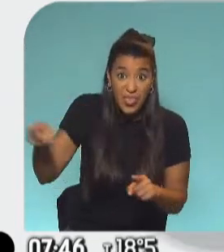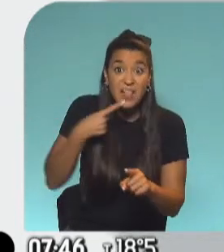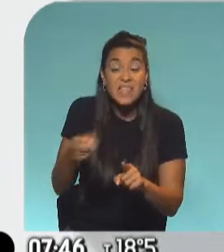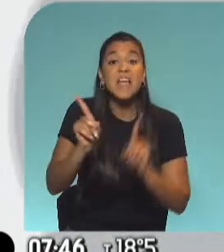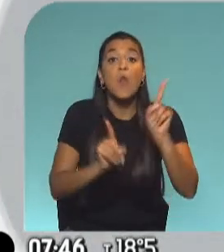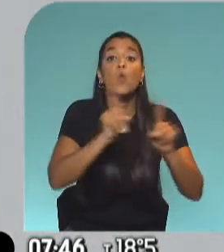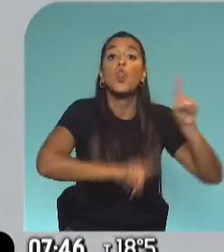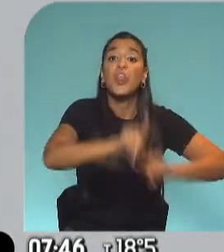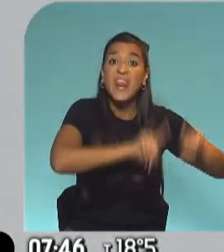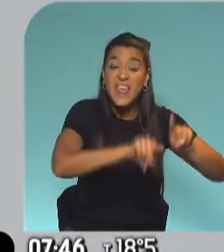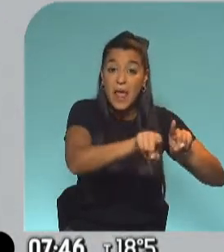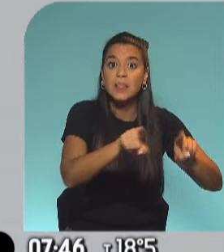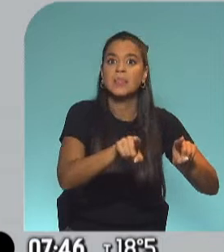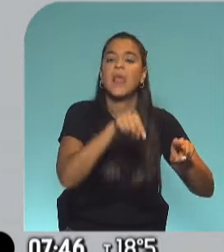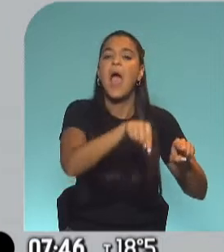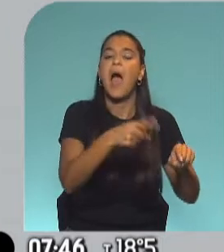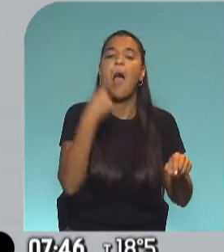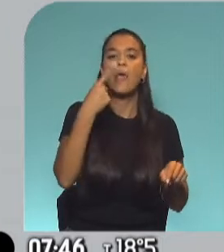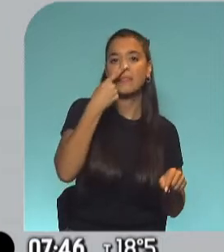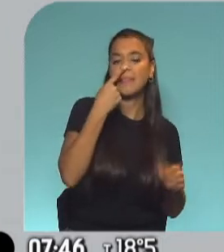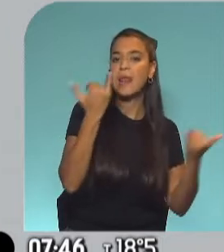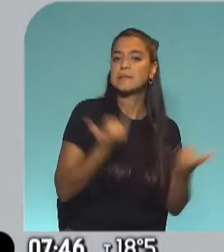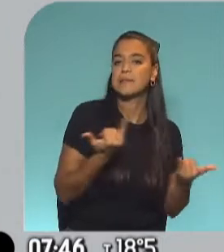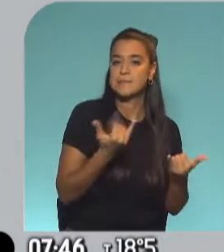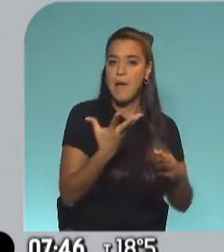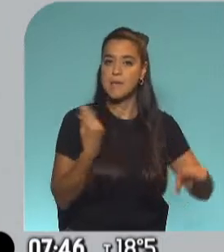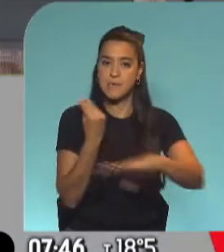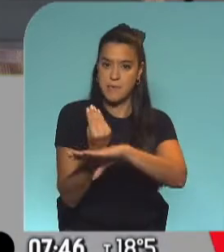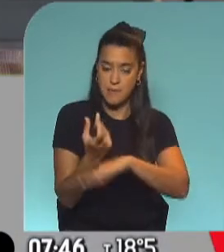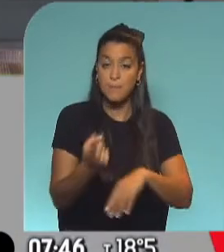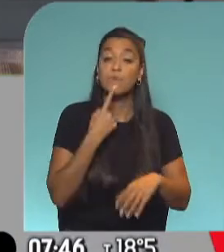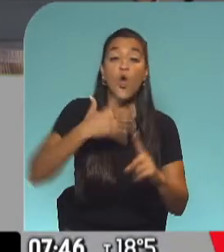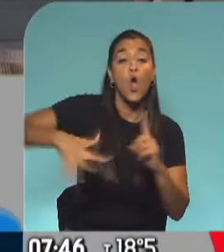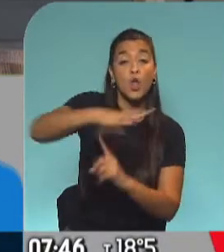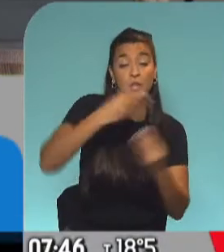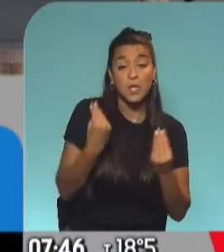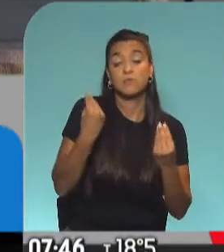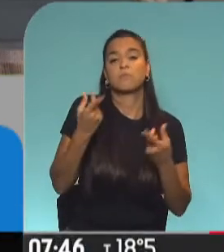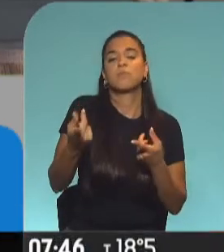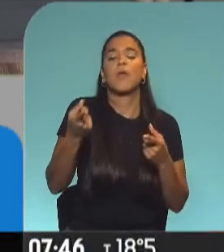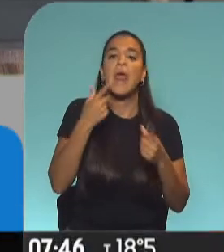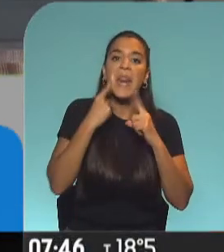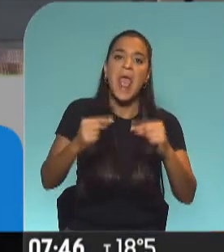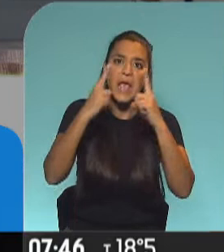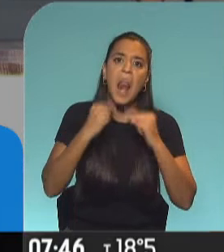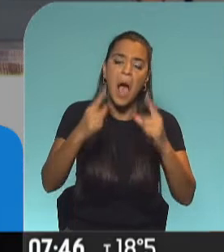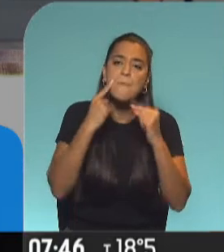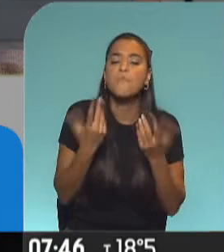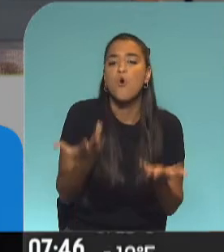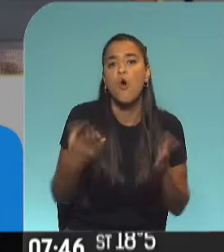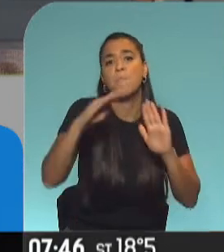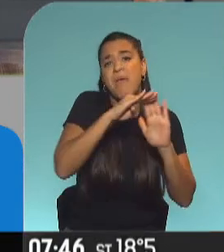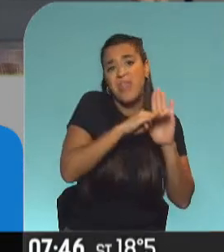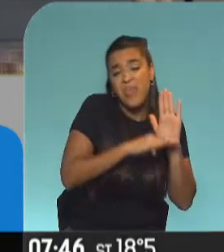que utilizaron este conflicto por intereses electorales y gremiales. El contexto era medidas de fuerza, reclamos, no solamente